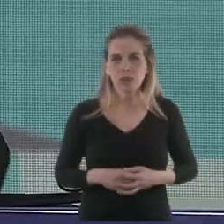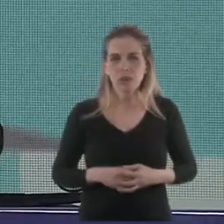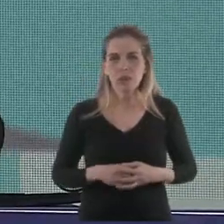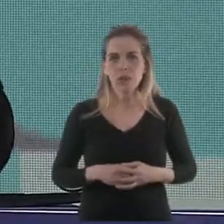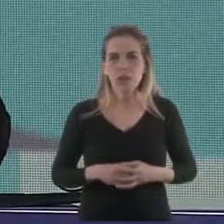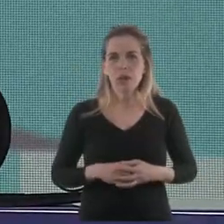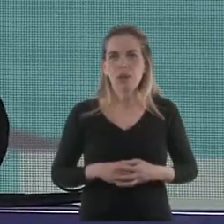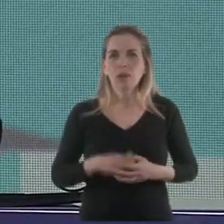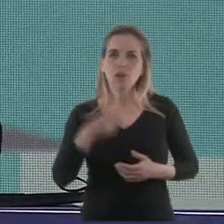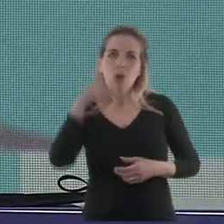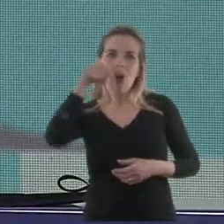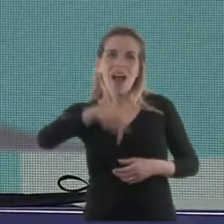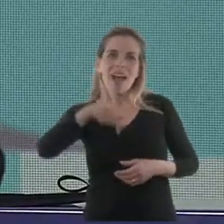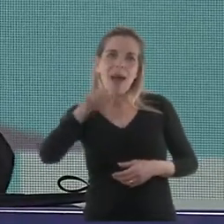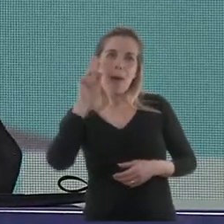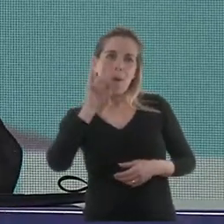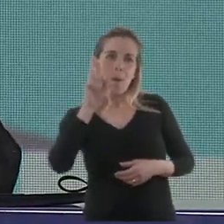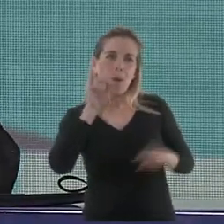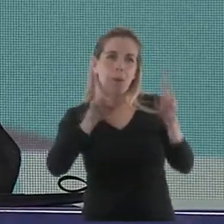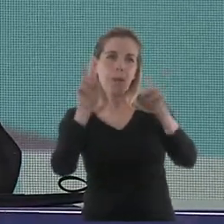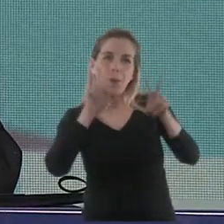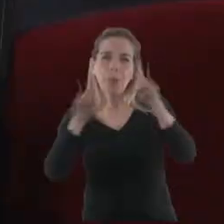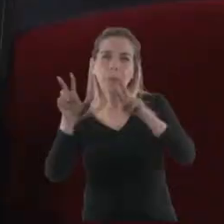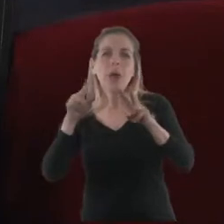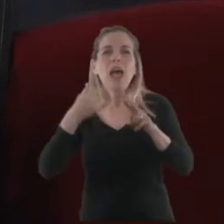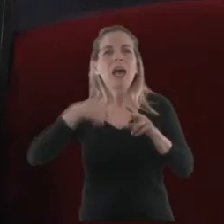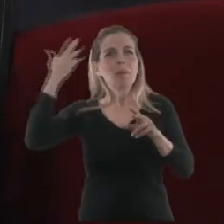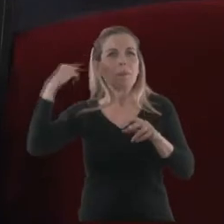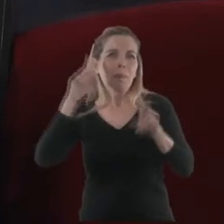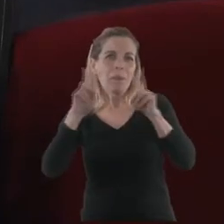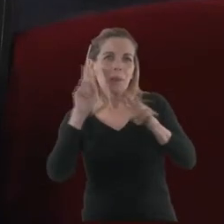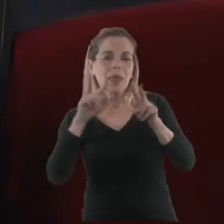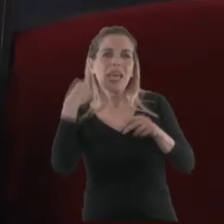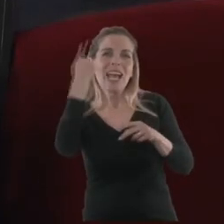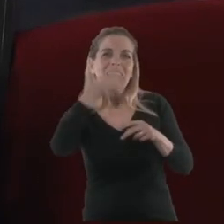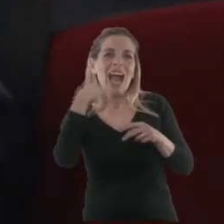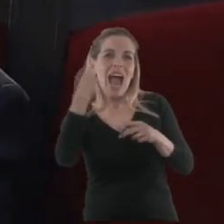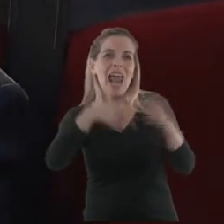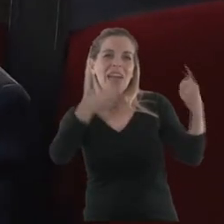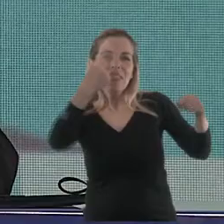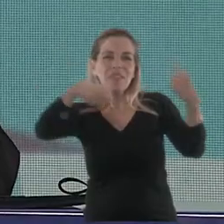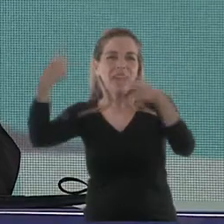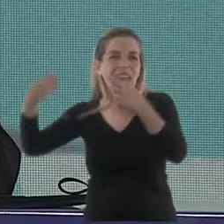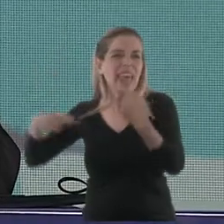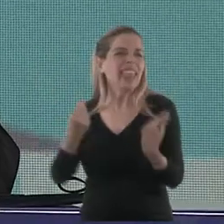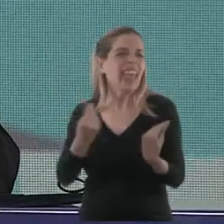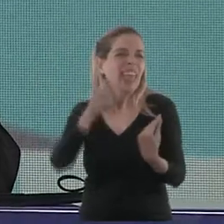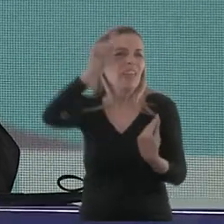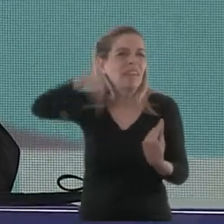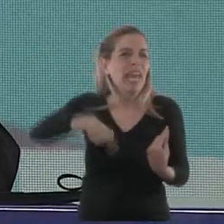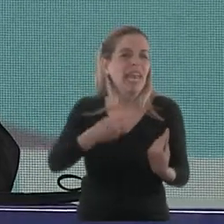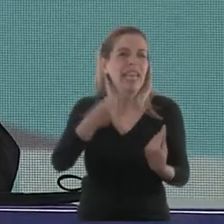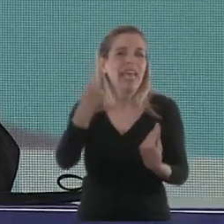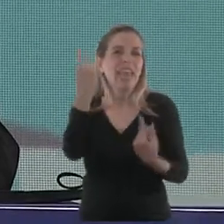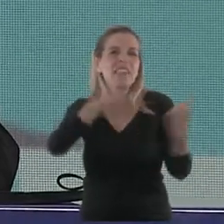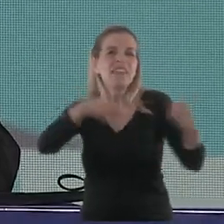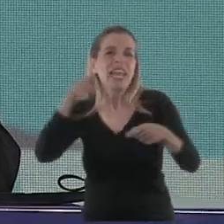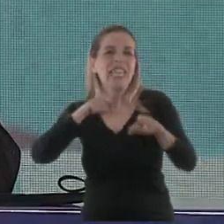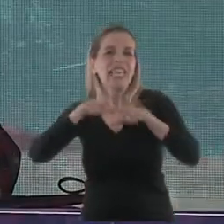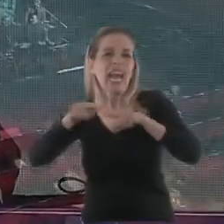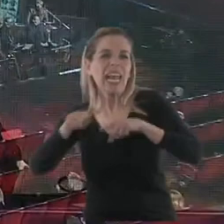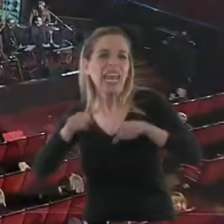Yo veo muchas caras de diverso que vienen de diferentes ciencias, de